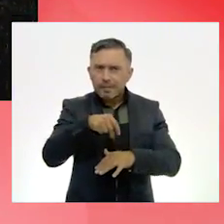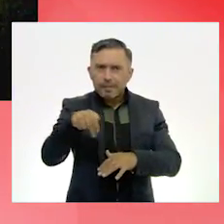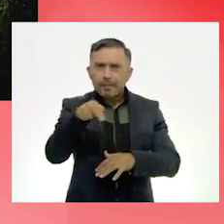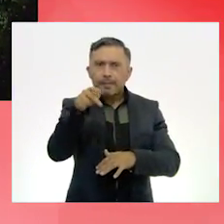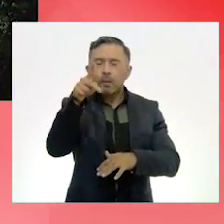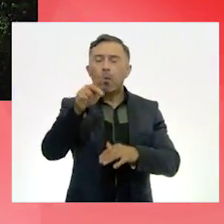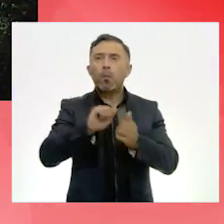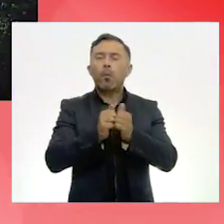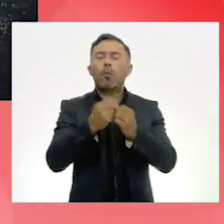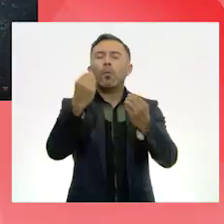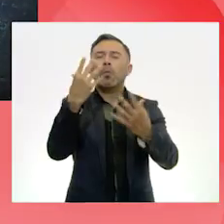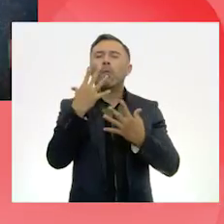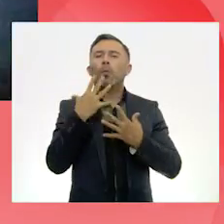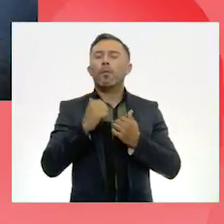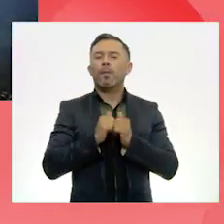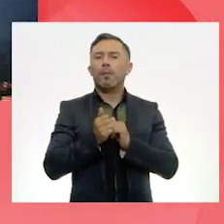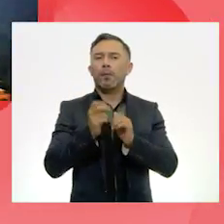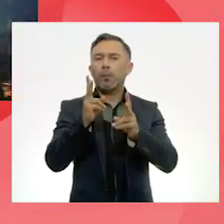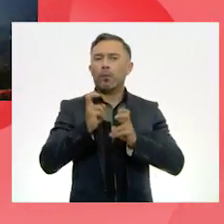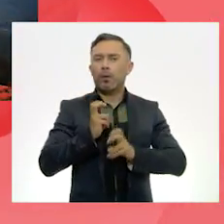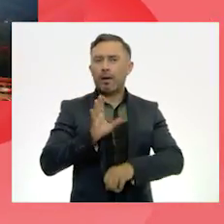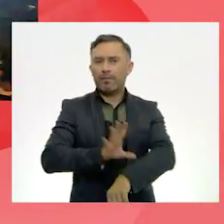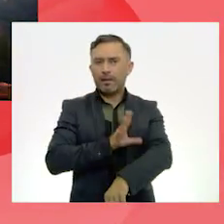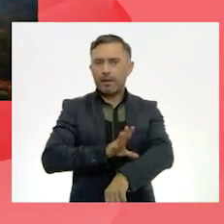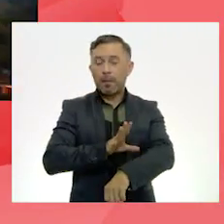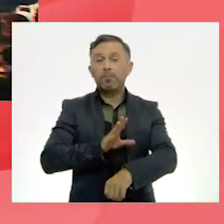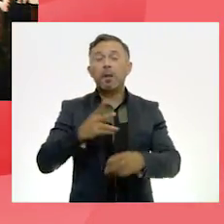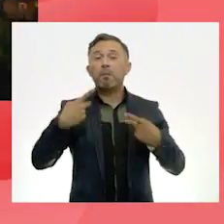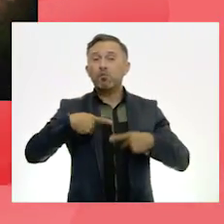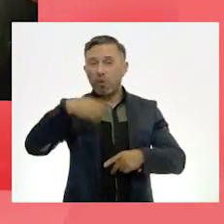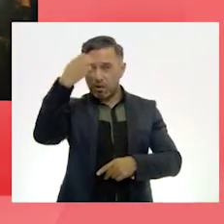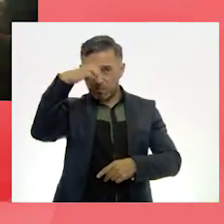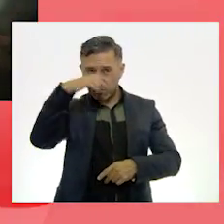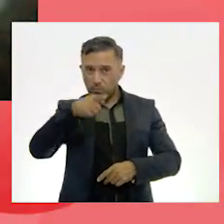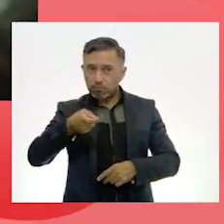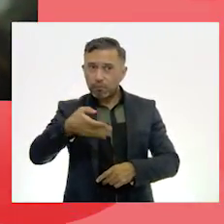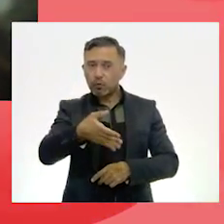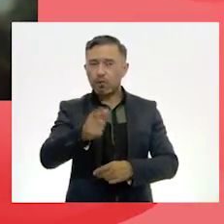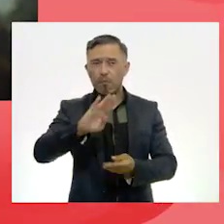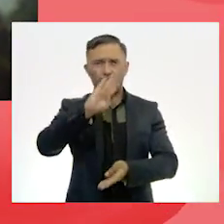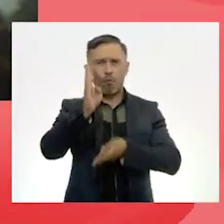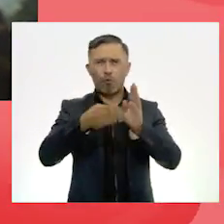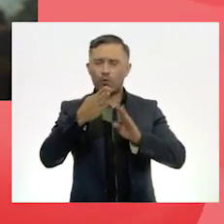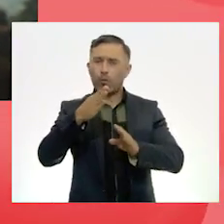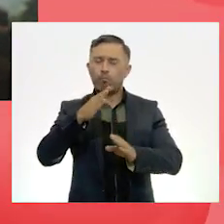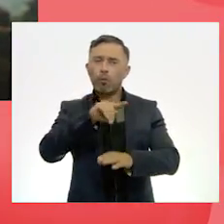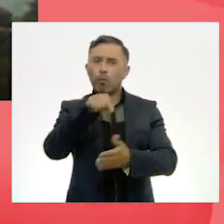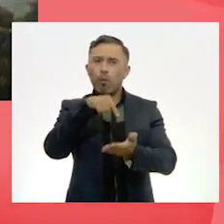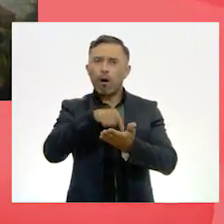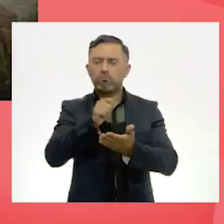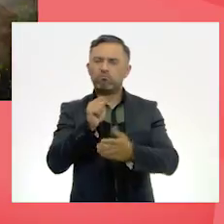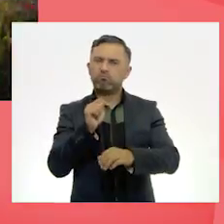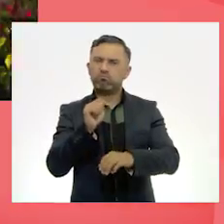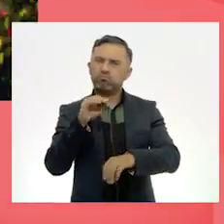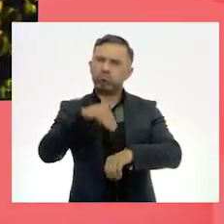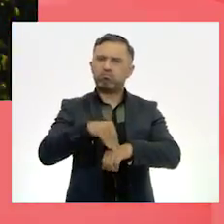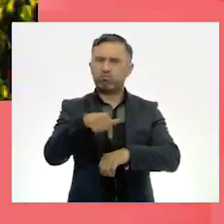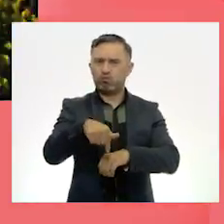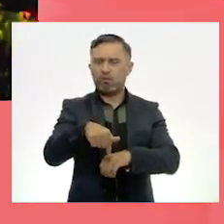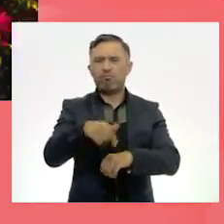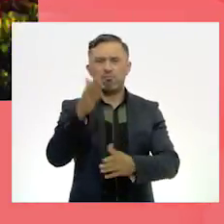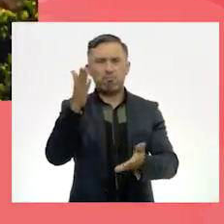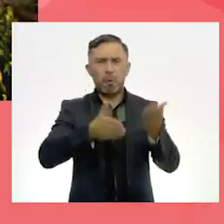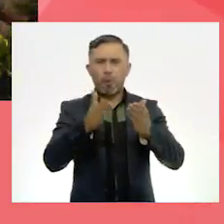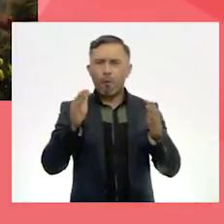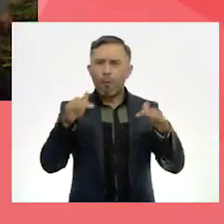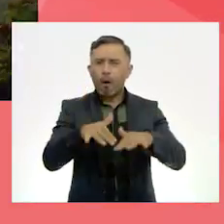expertos han calificado a este lugar como un centro ceremonial muy importante a nivel mundial. En él se funden todo tipo